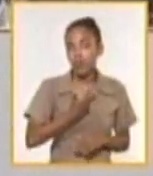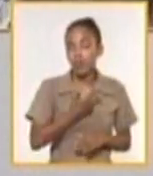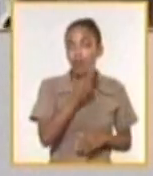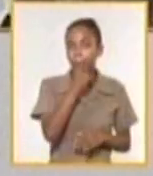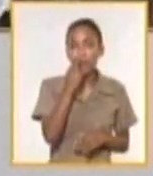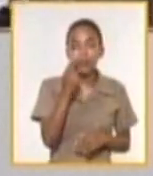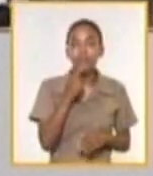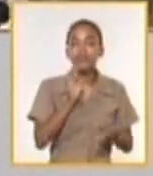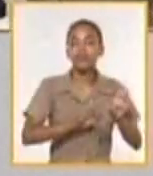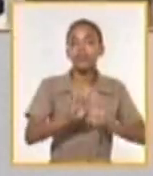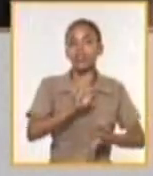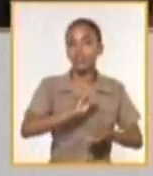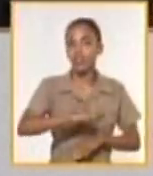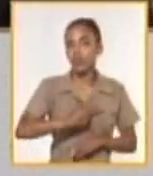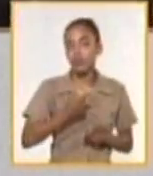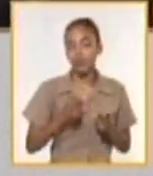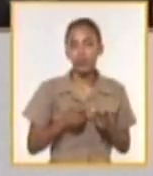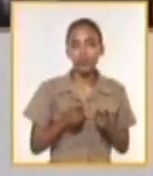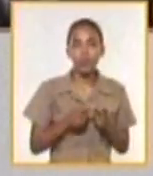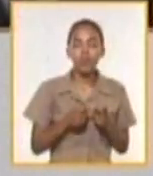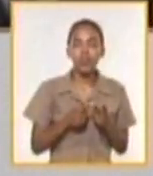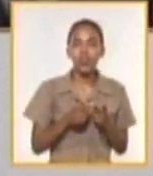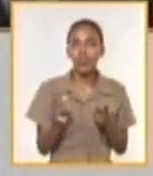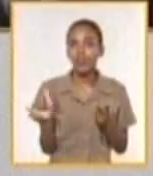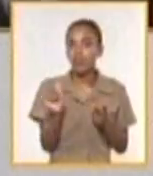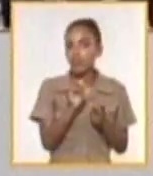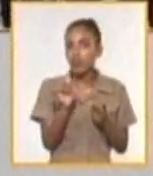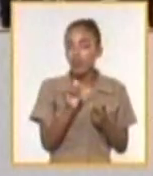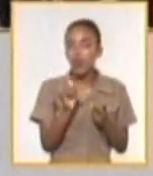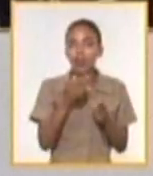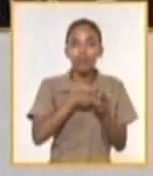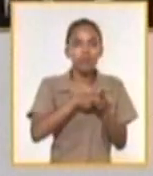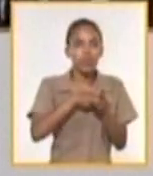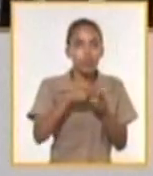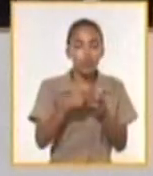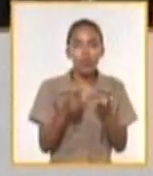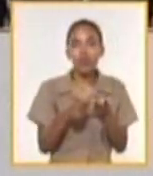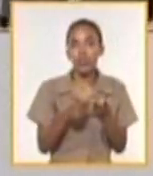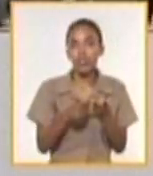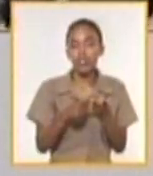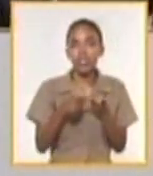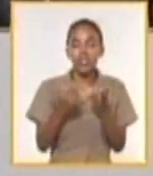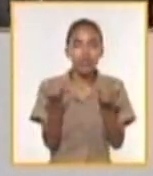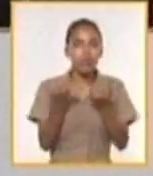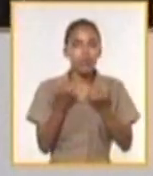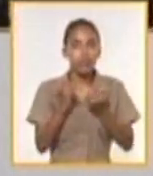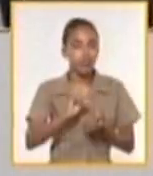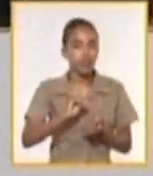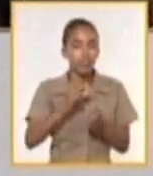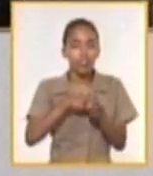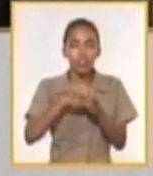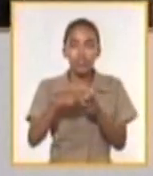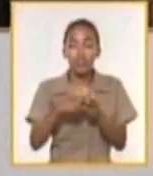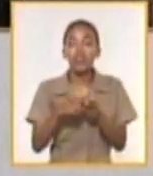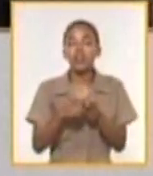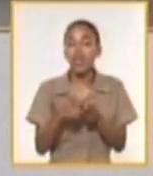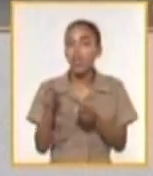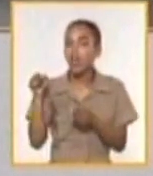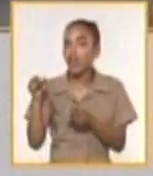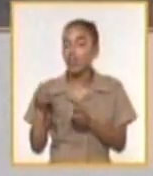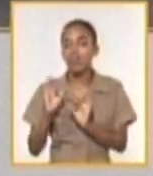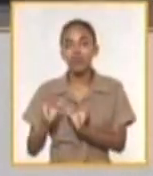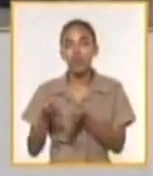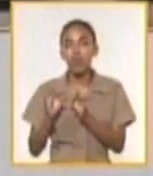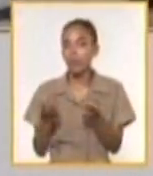cultura, Martí defiende la historia, el conocimiento de la historia. Hart también va al conocimiento